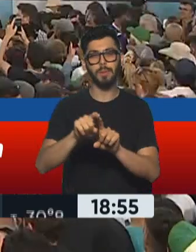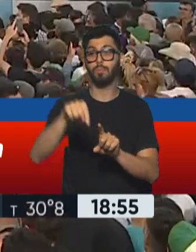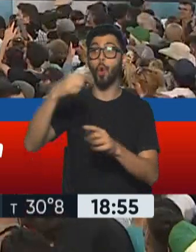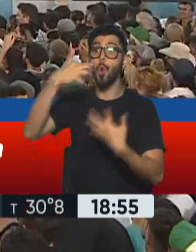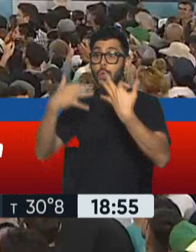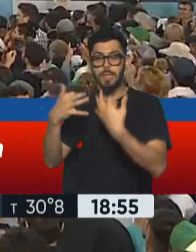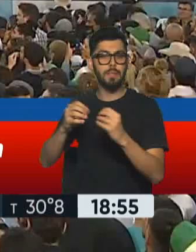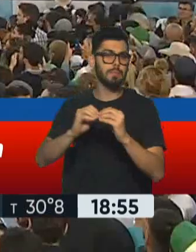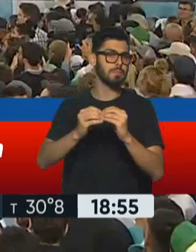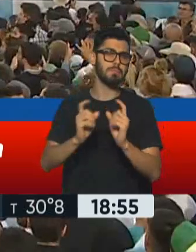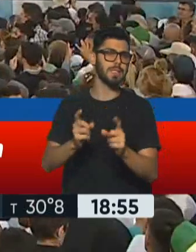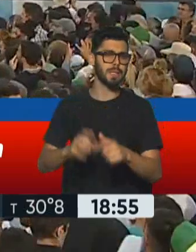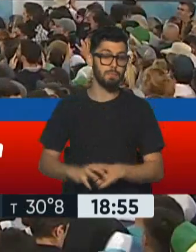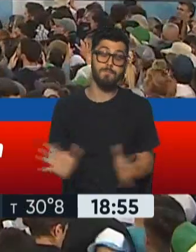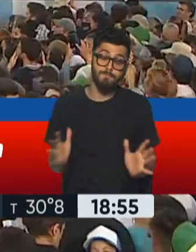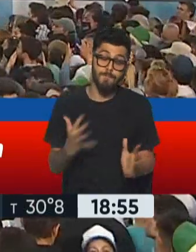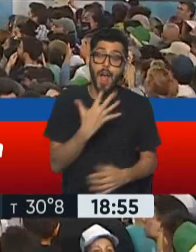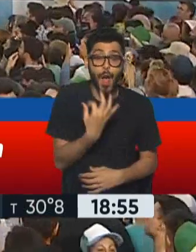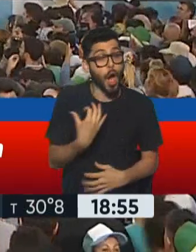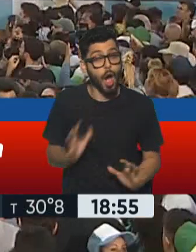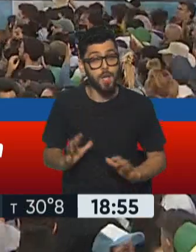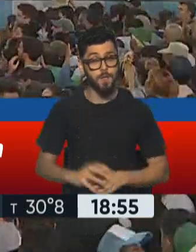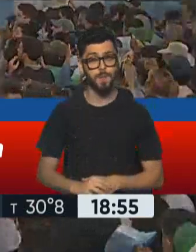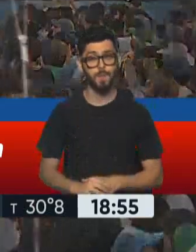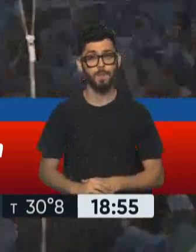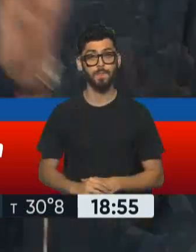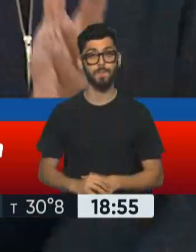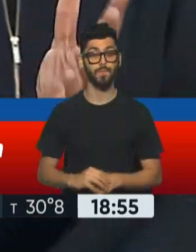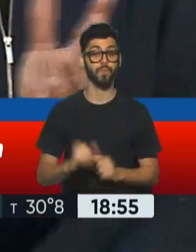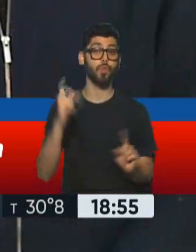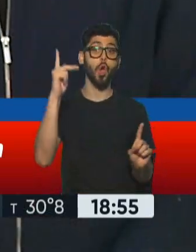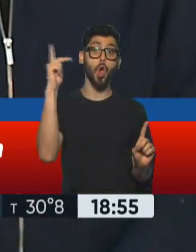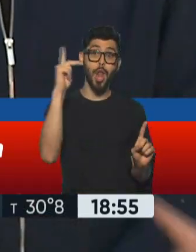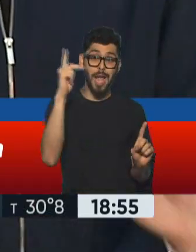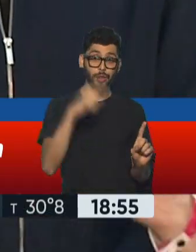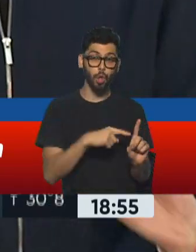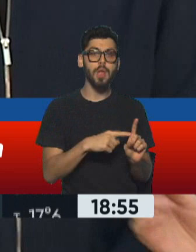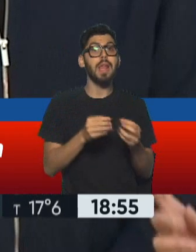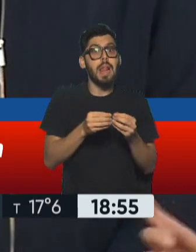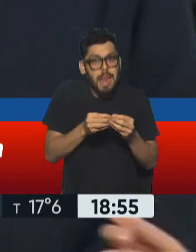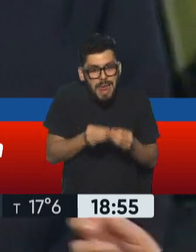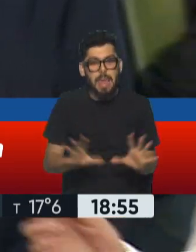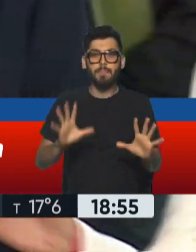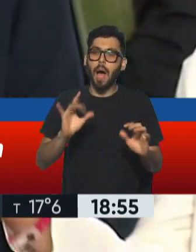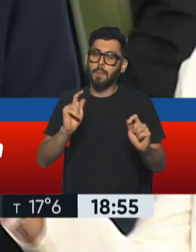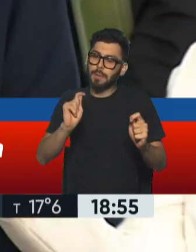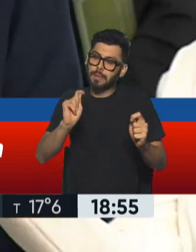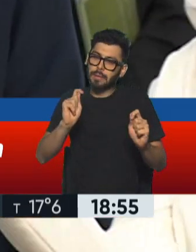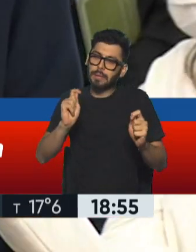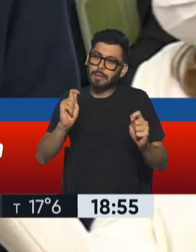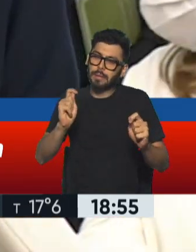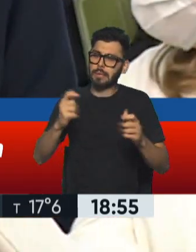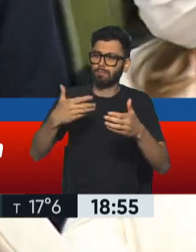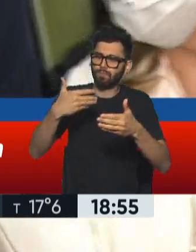justicia. Esta es la realidad. Y con Néstor empezamos un proceso de cambio, de